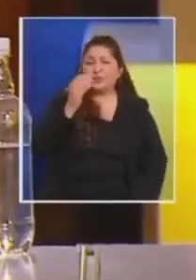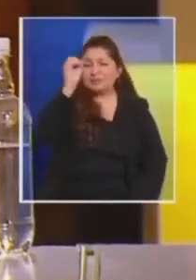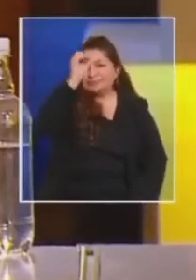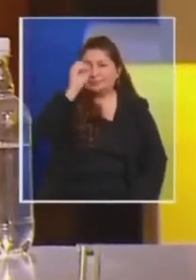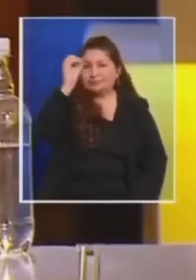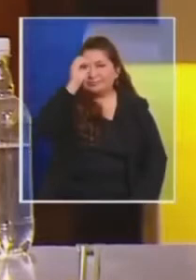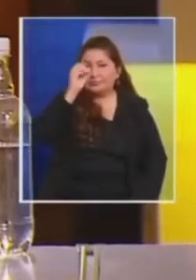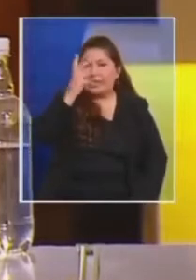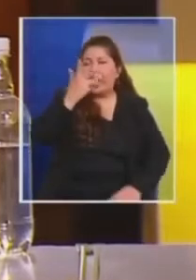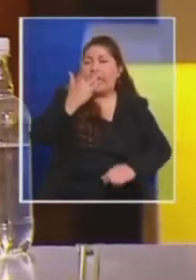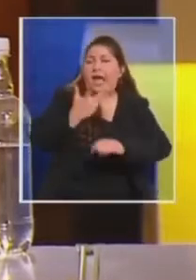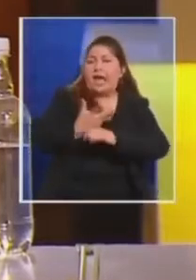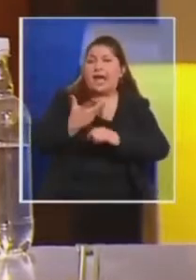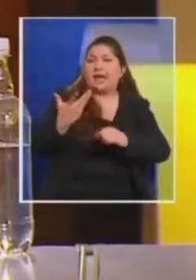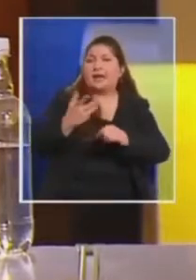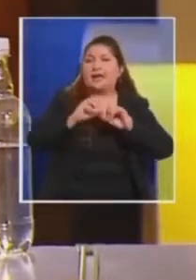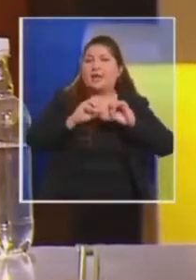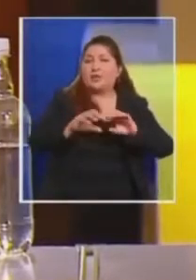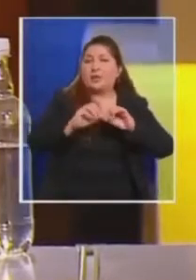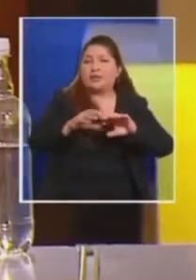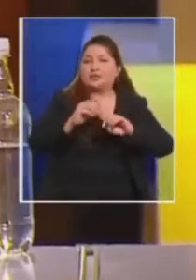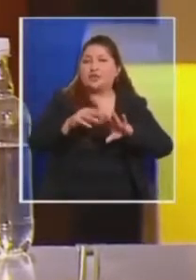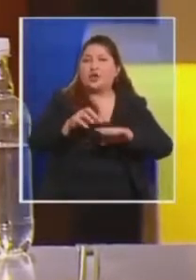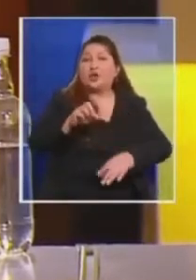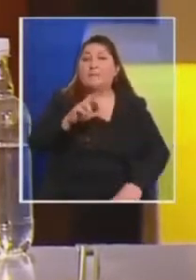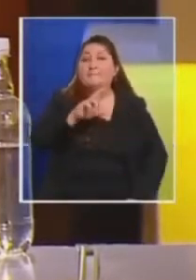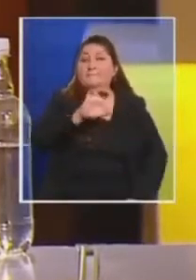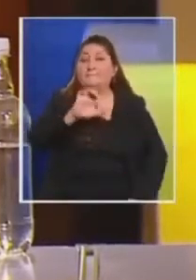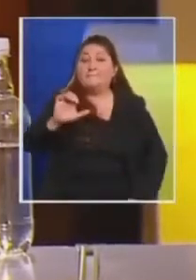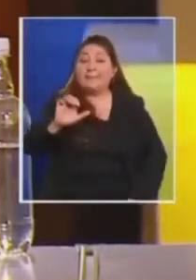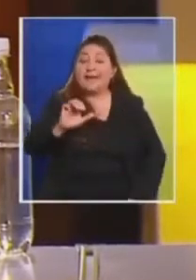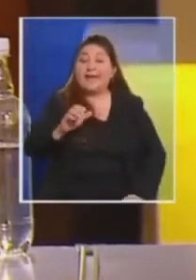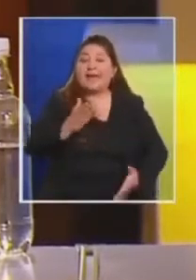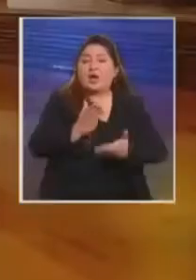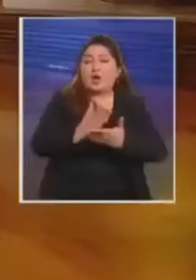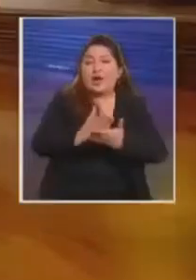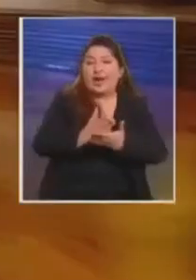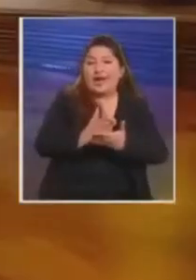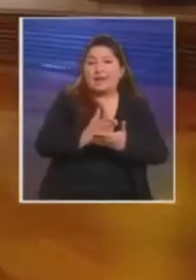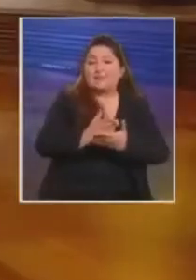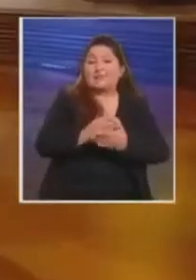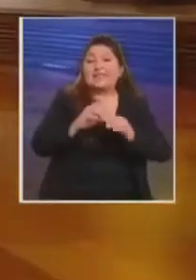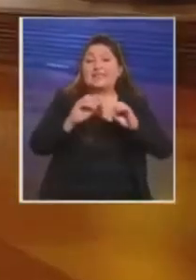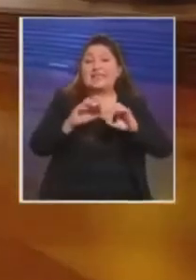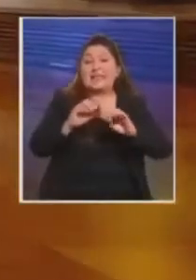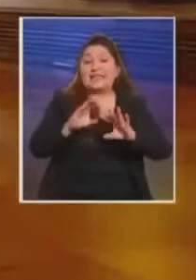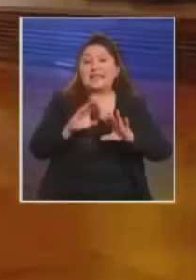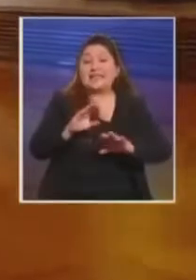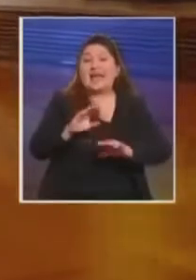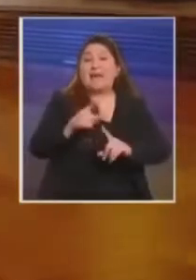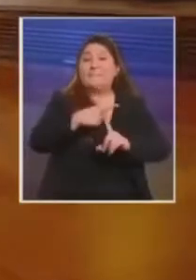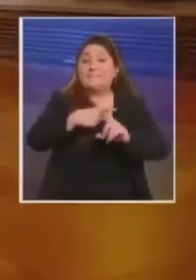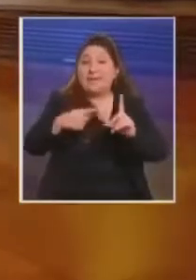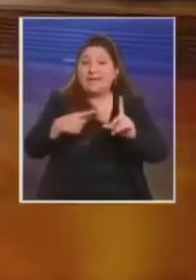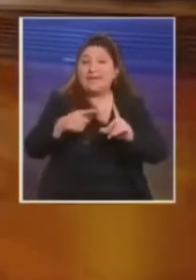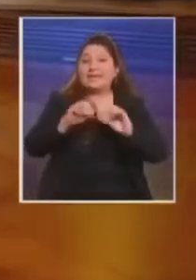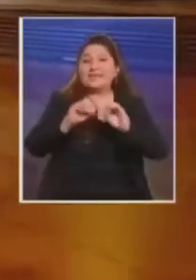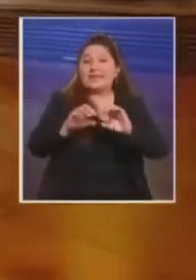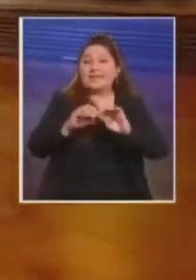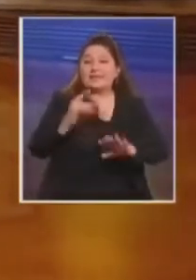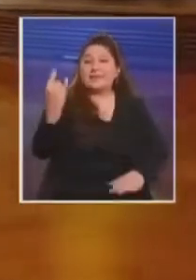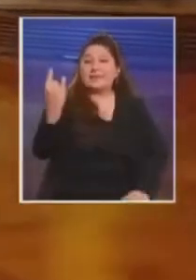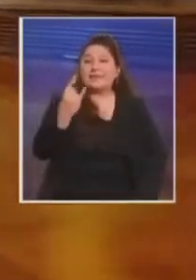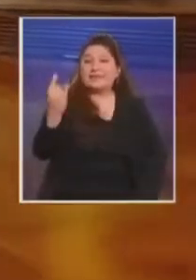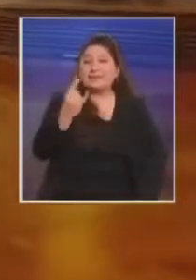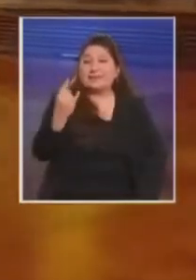hecho que exista educación preescolar y escolar, enseñanza media, enseñanza universitaria, donde